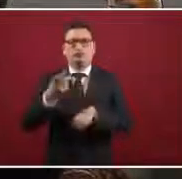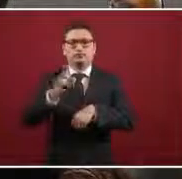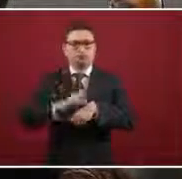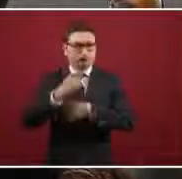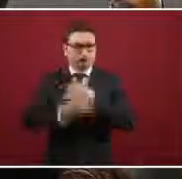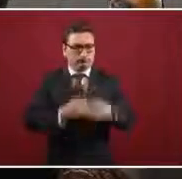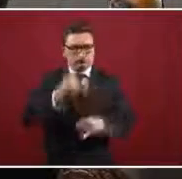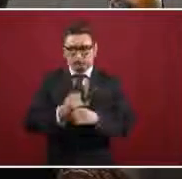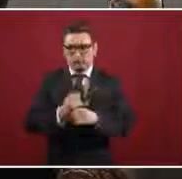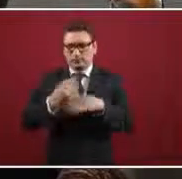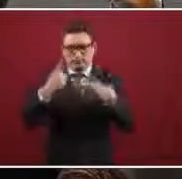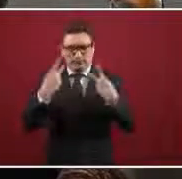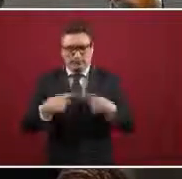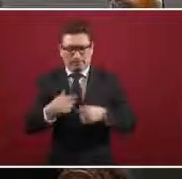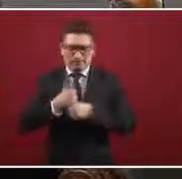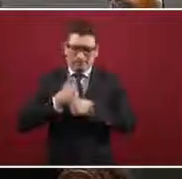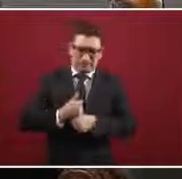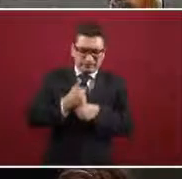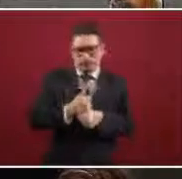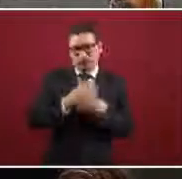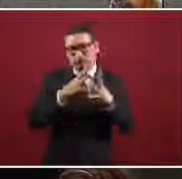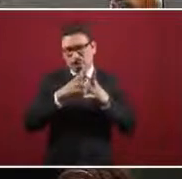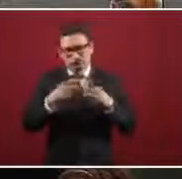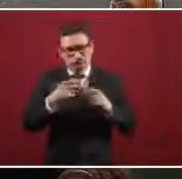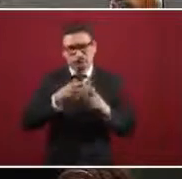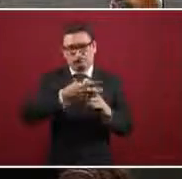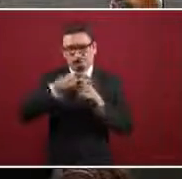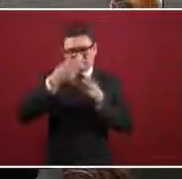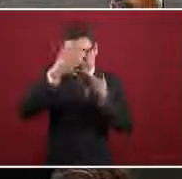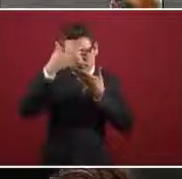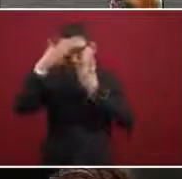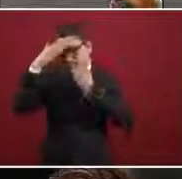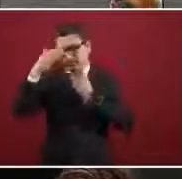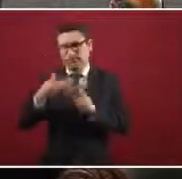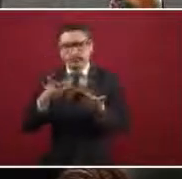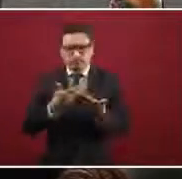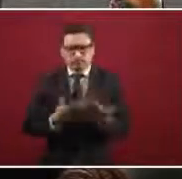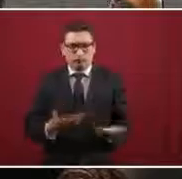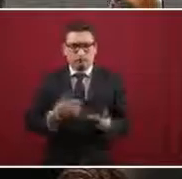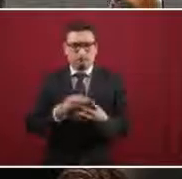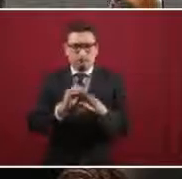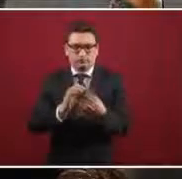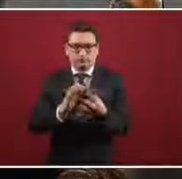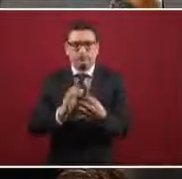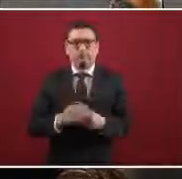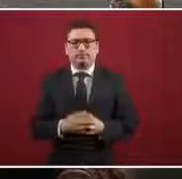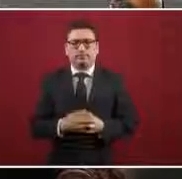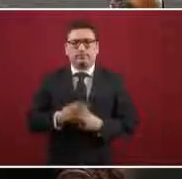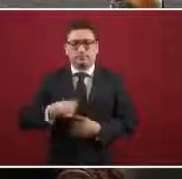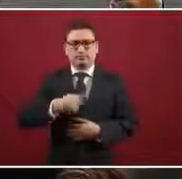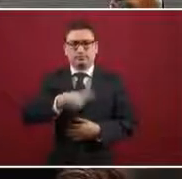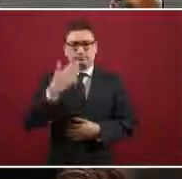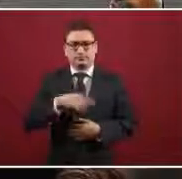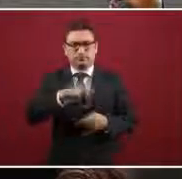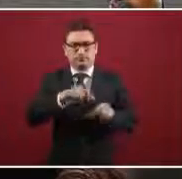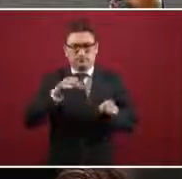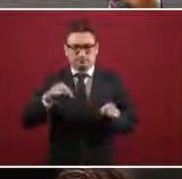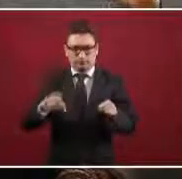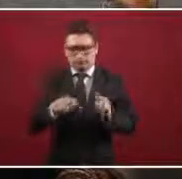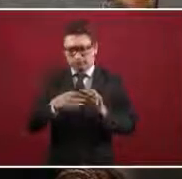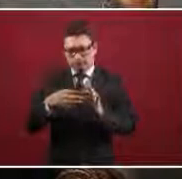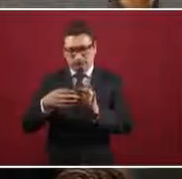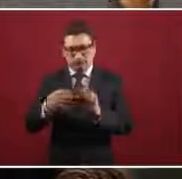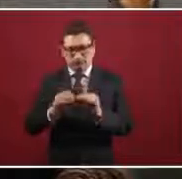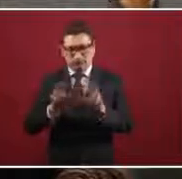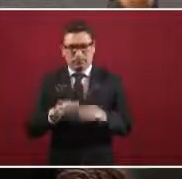de las Víctimas de Desaparición Forzada, al que vamos a emprender en fortalecimiento de los trabajos que aquí se han venido desarrollando.